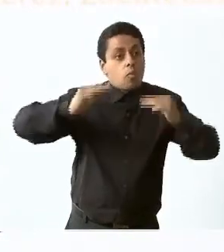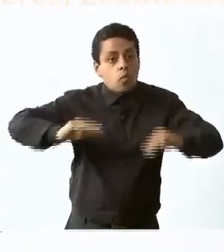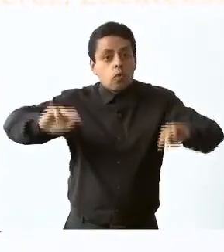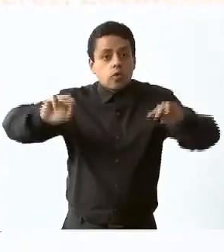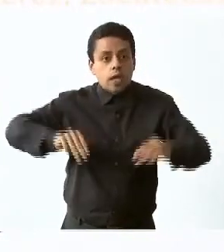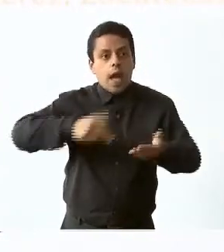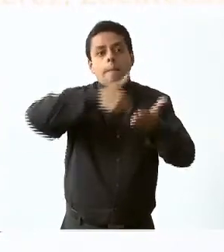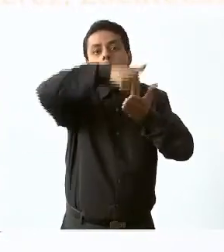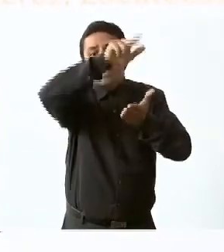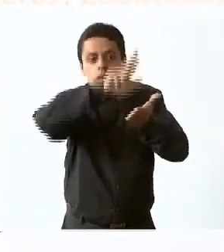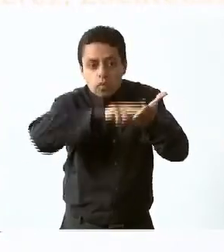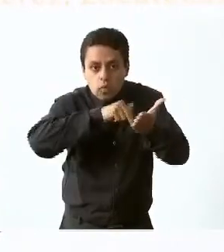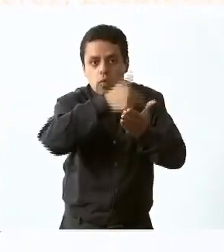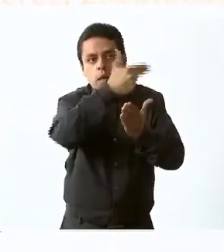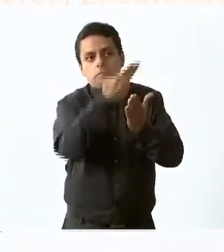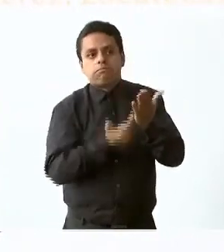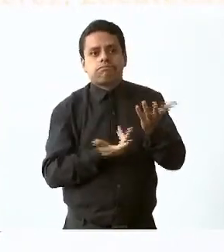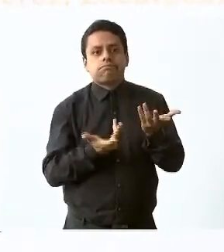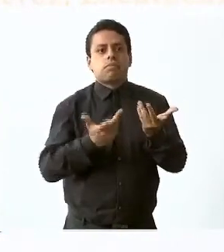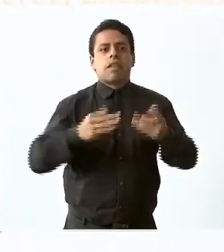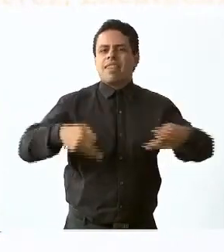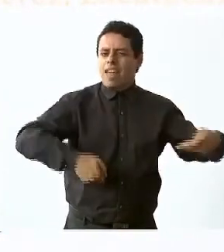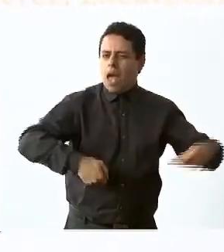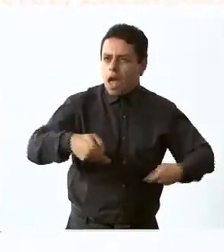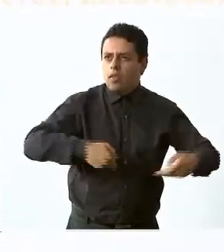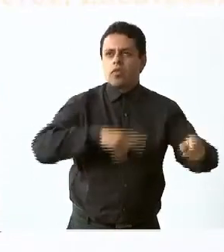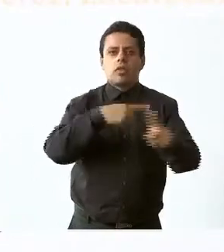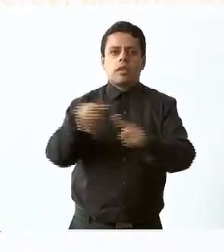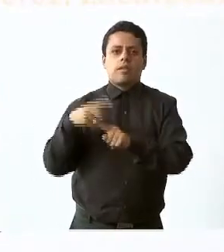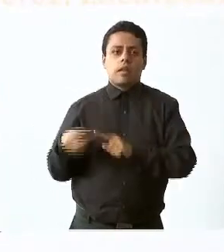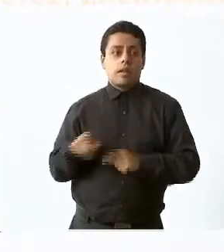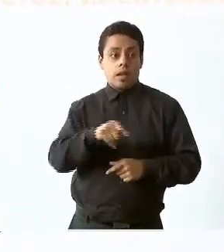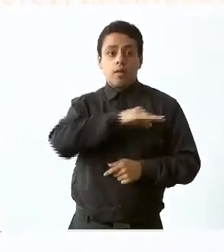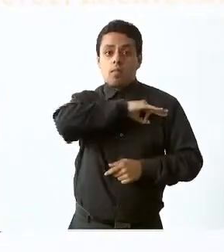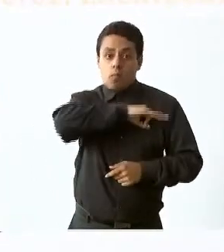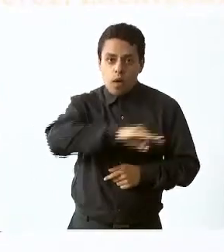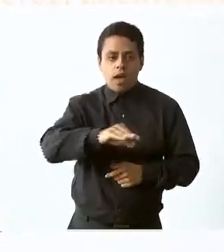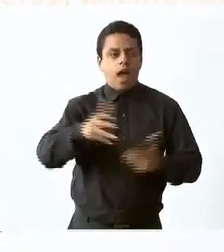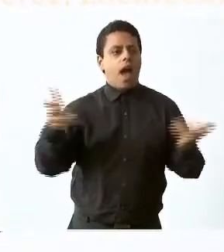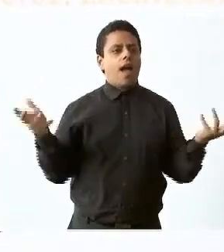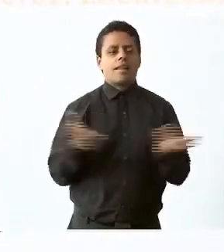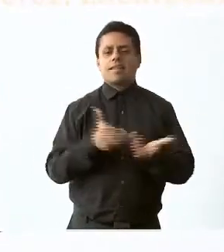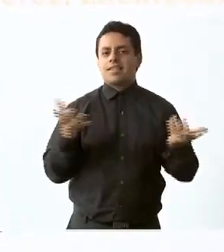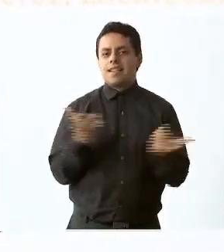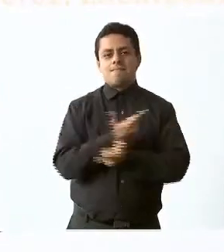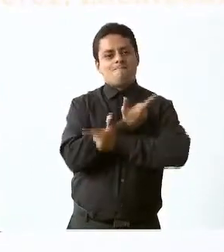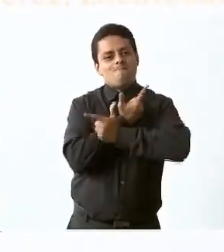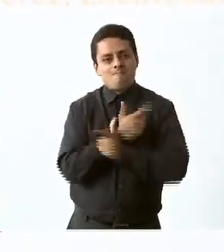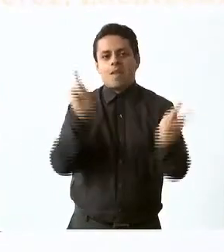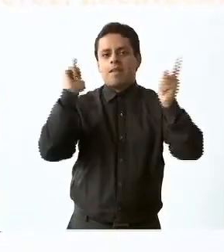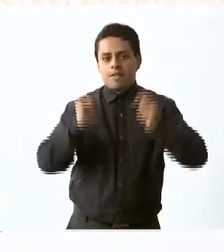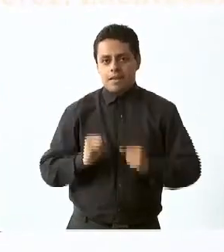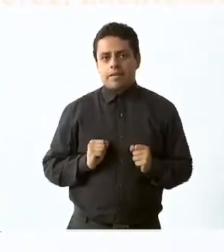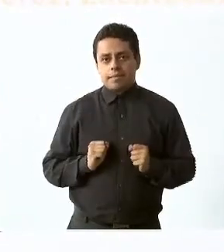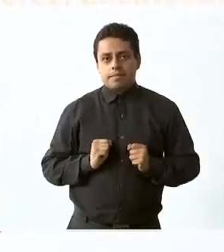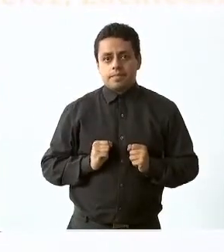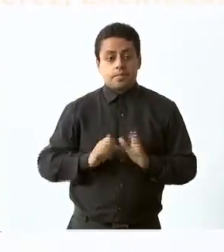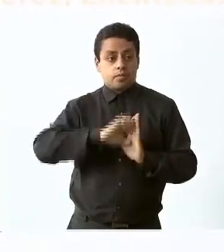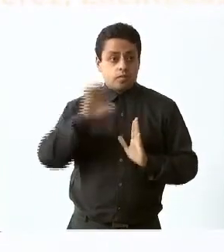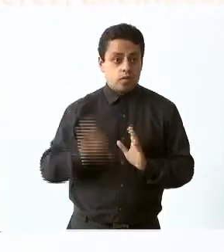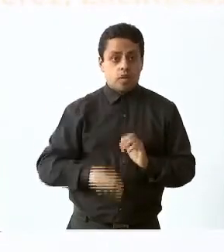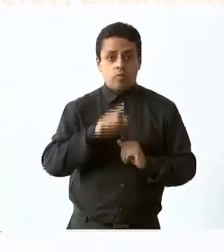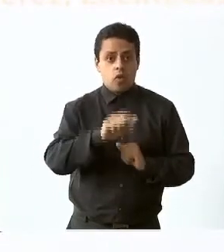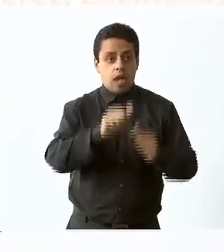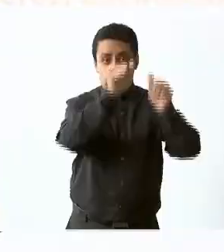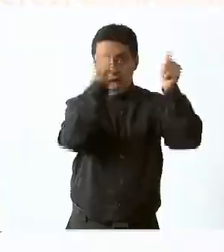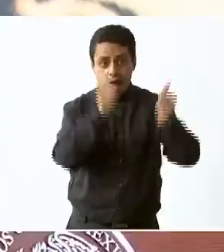pintura, el teatro, se tiene el poder de lograr lo imposible. Si se tiene la fuerza y el talento para lograr